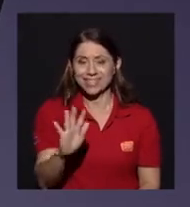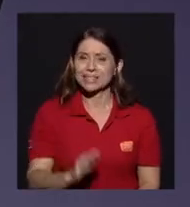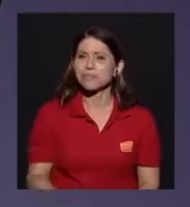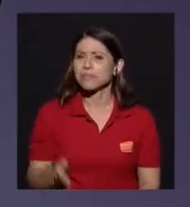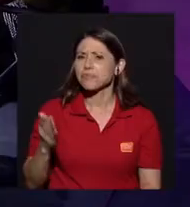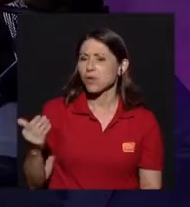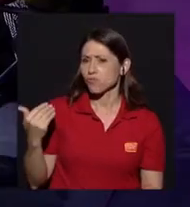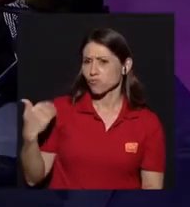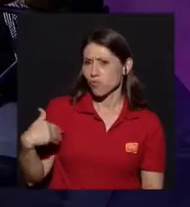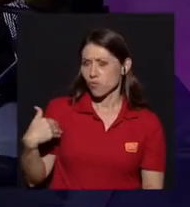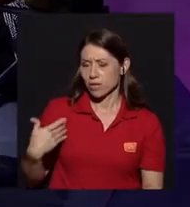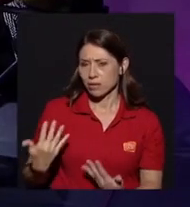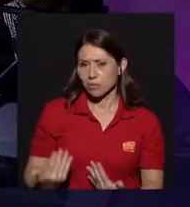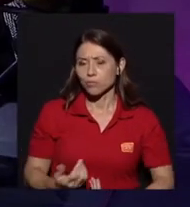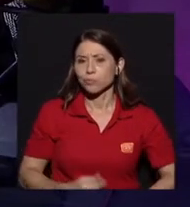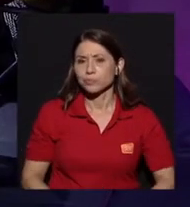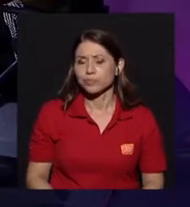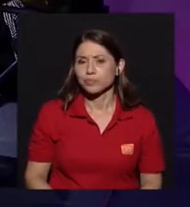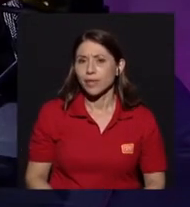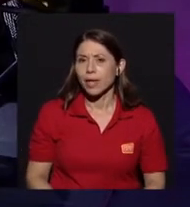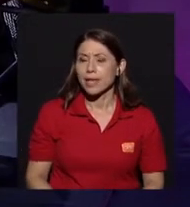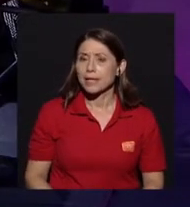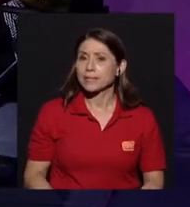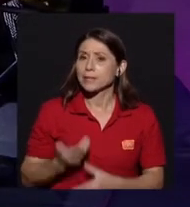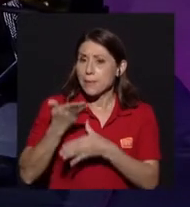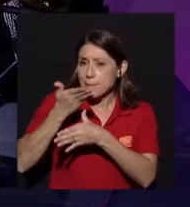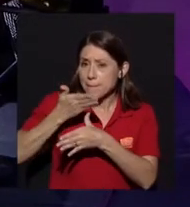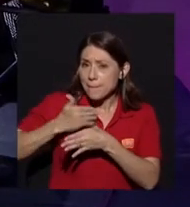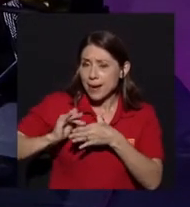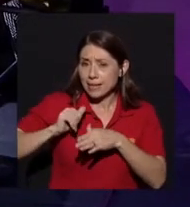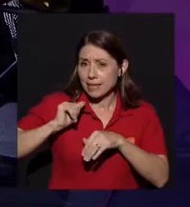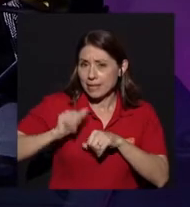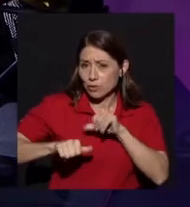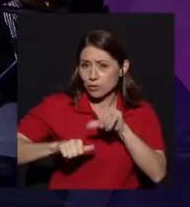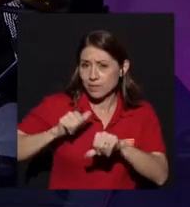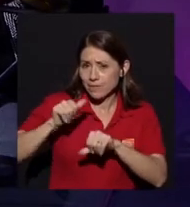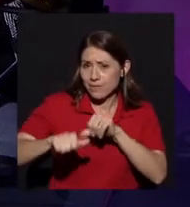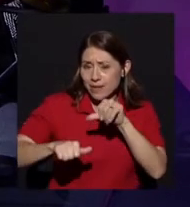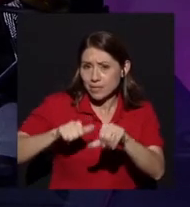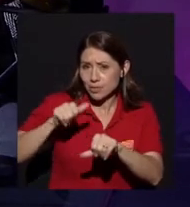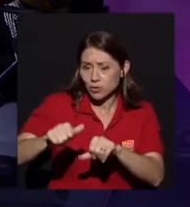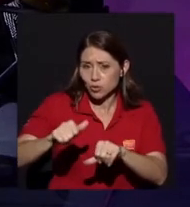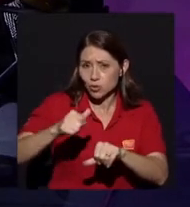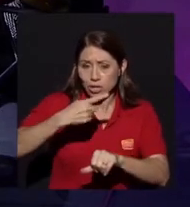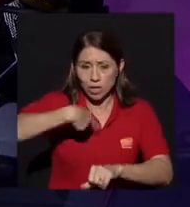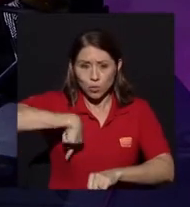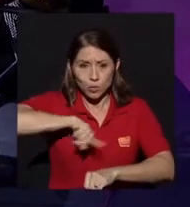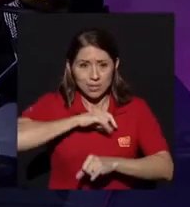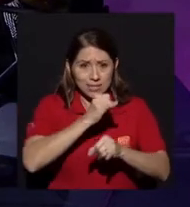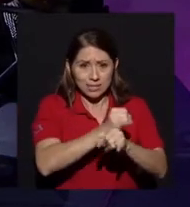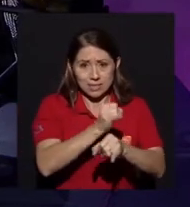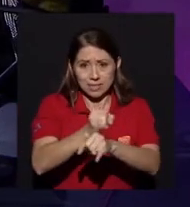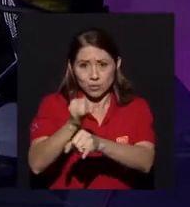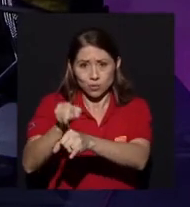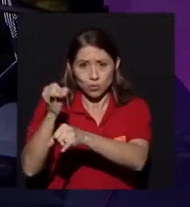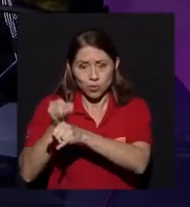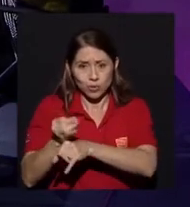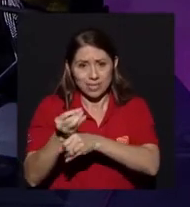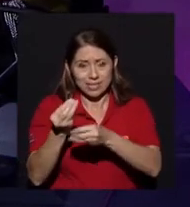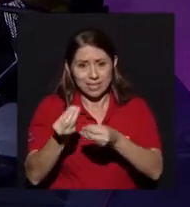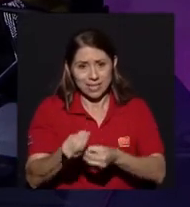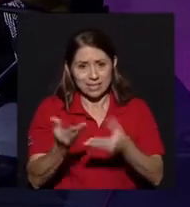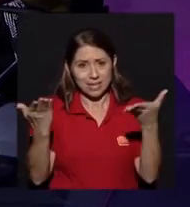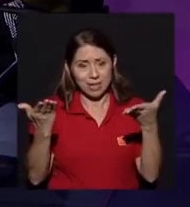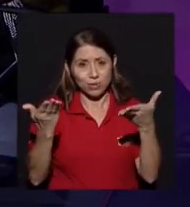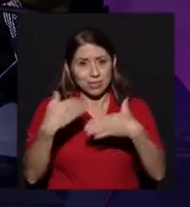es parte de los esfuerzos que nuestro nuestras instituciones del estado están haciendo para evitar la